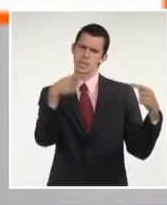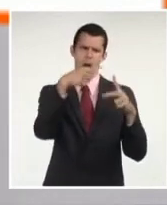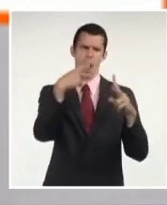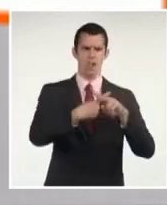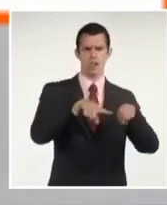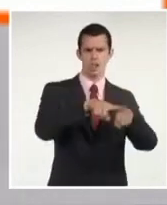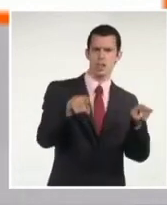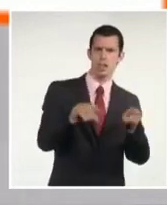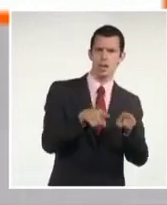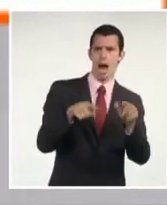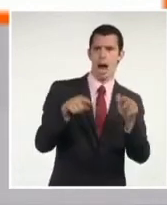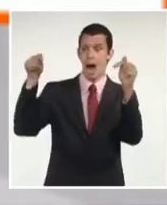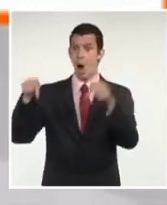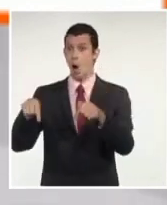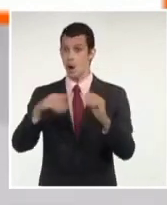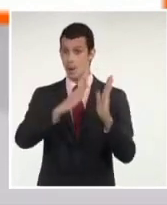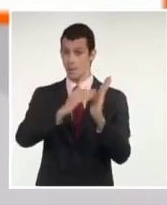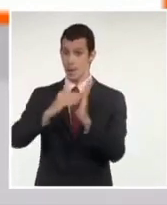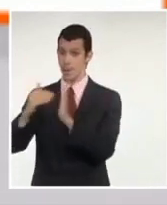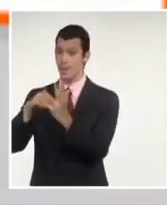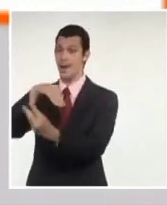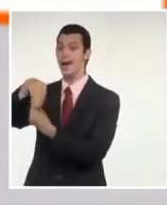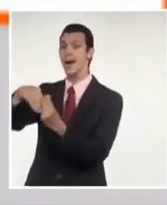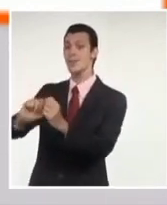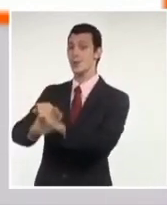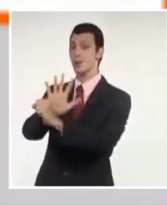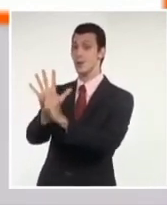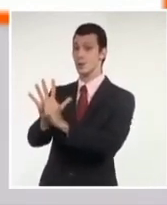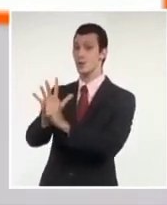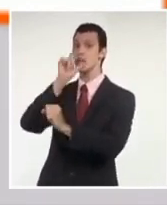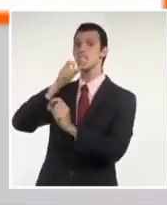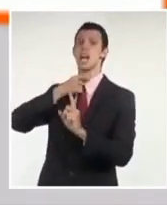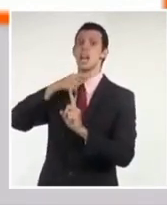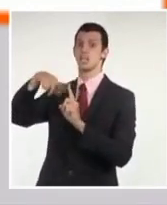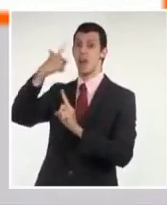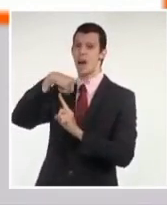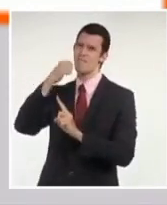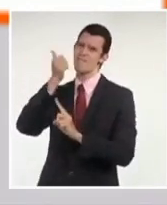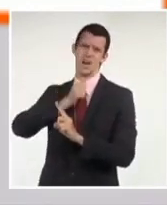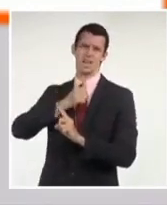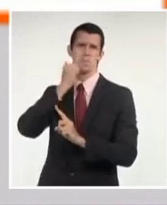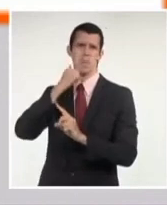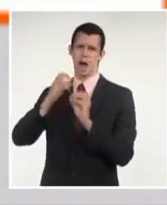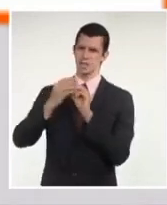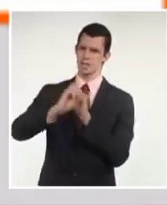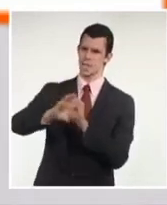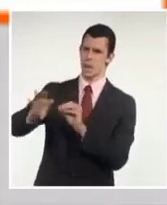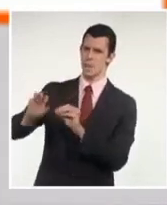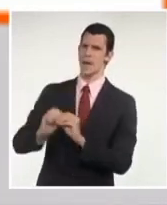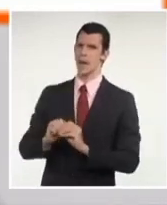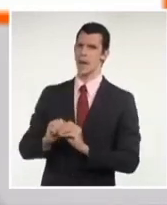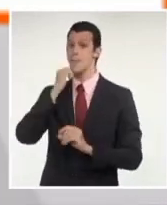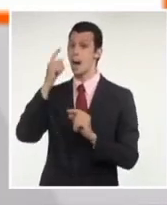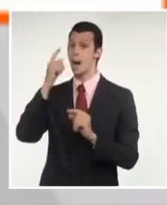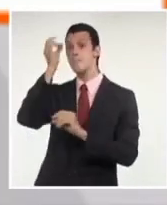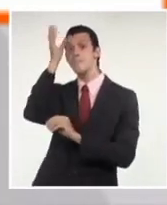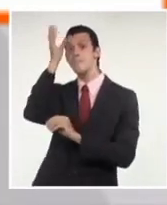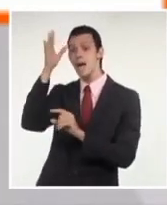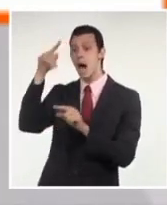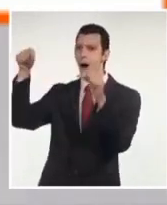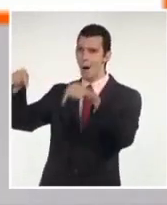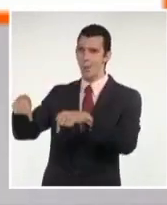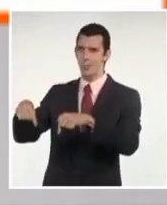el 30 de junio. Pero eso en los meses no es exactamente igual, ni en todas las provincias. Y bueno,